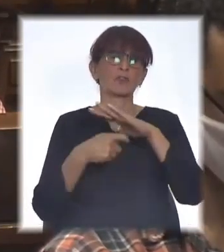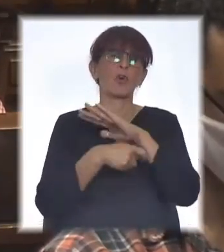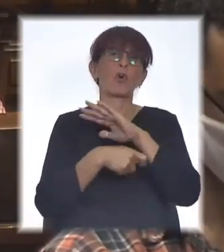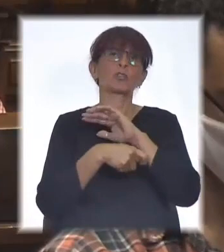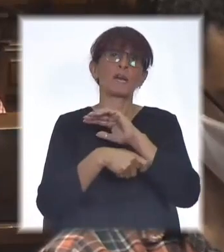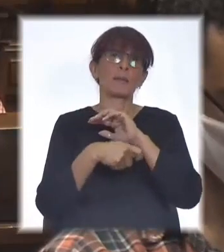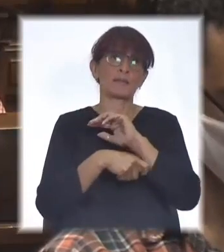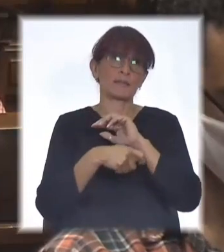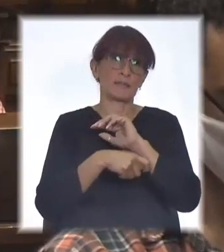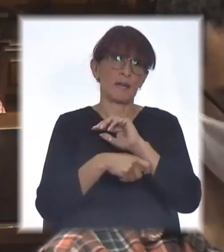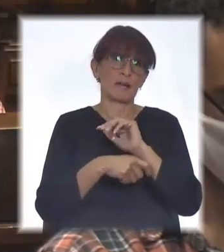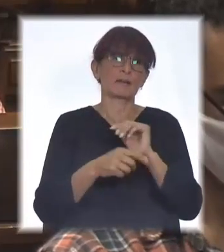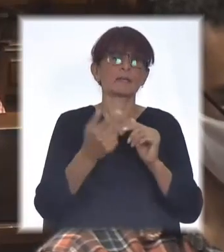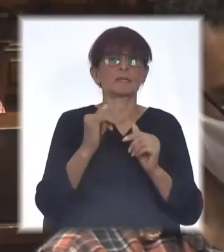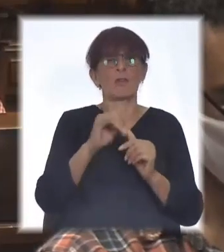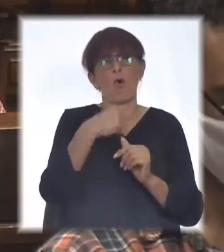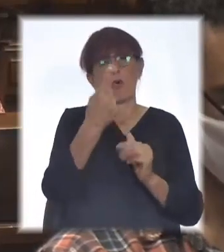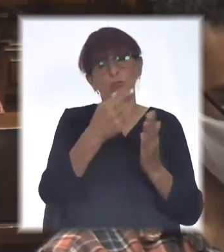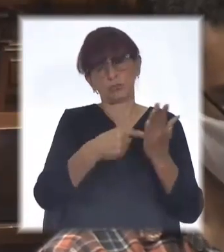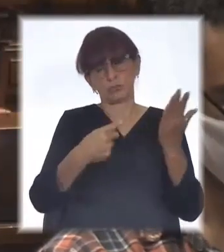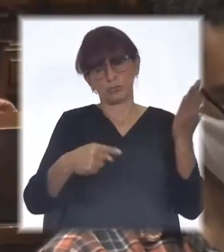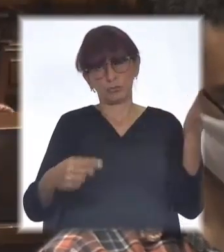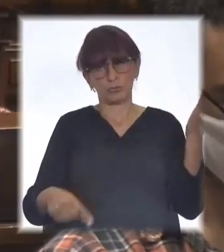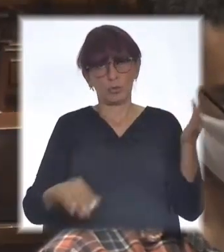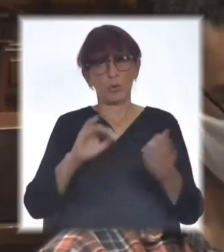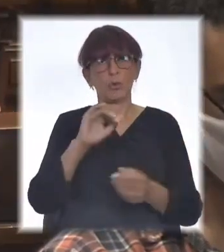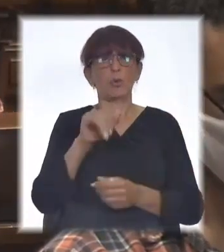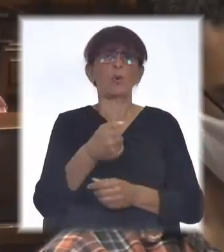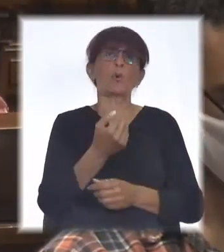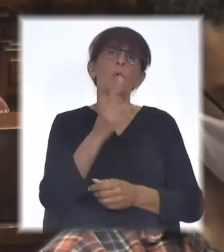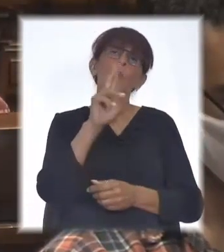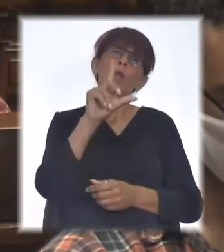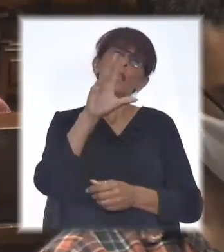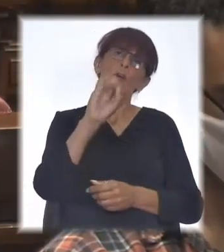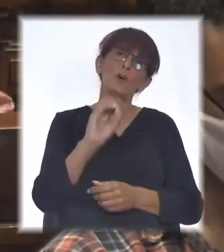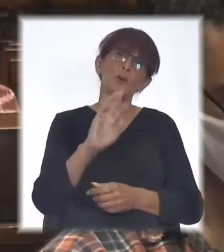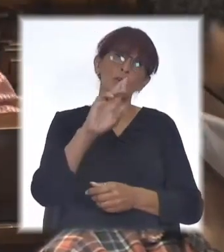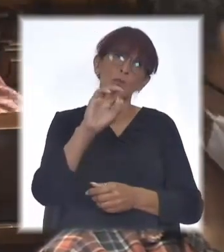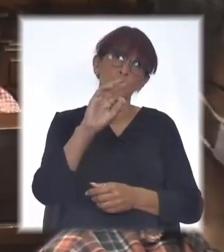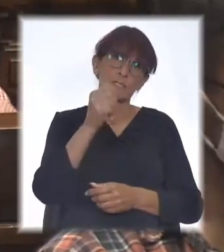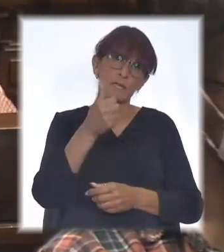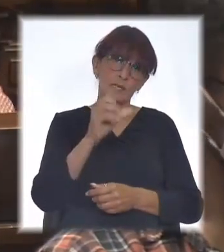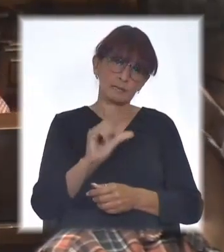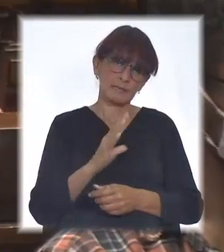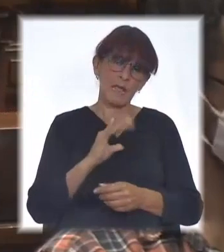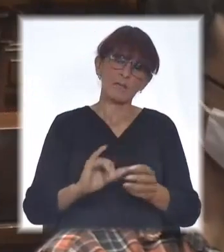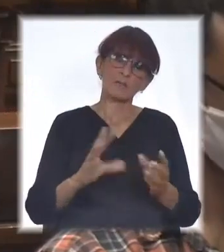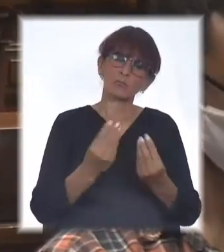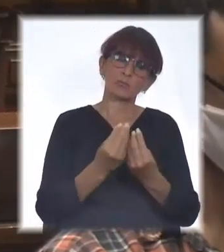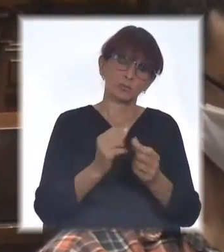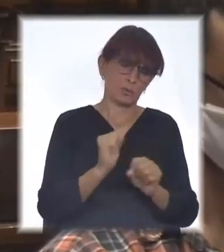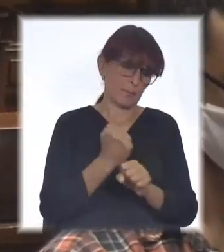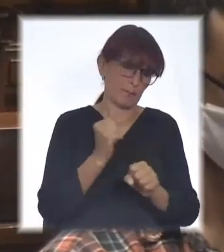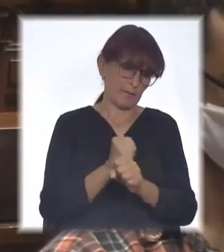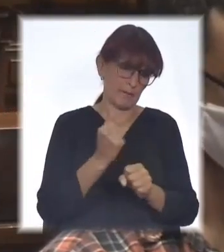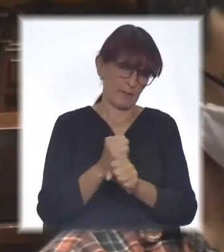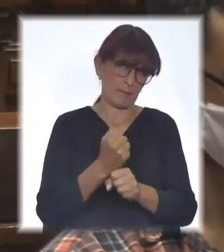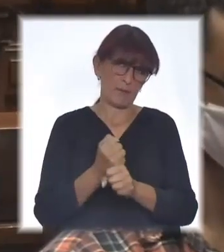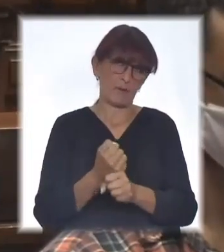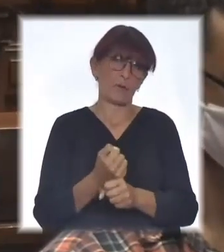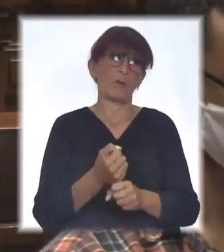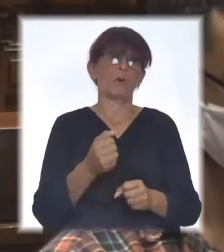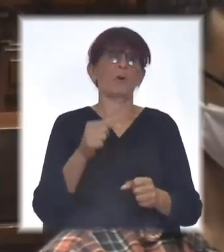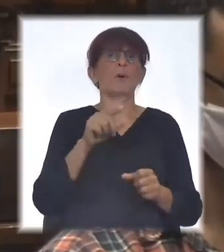y tantos tantos otros julio seda rosa cosechó múltiples premios el bartolomé hidalgo